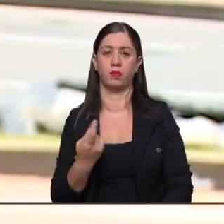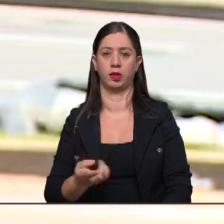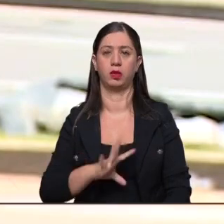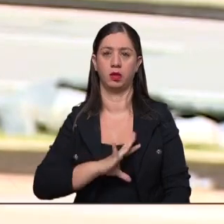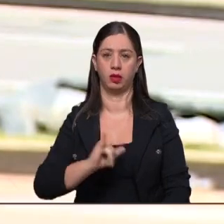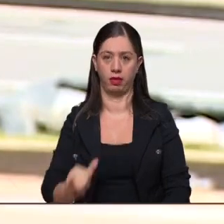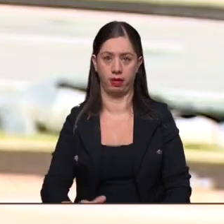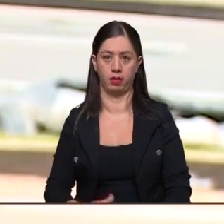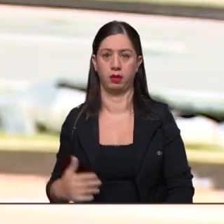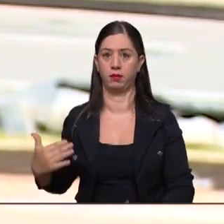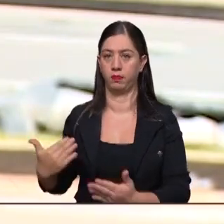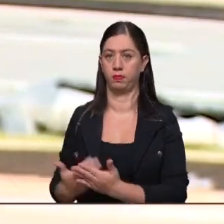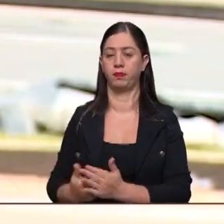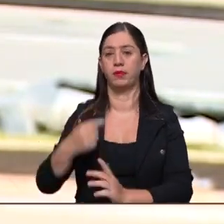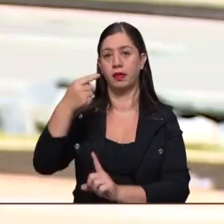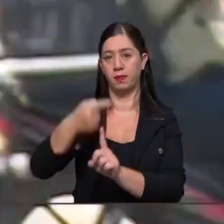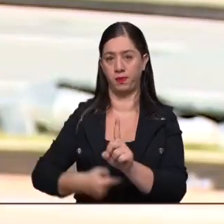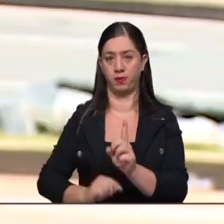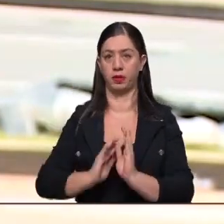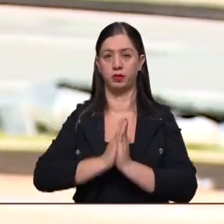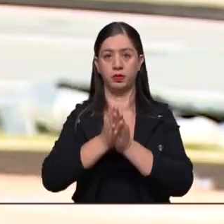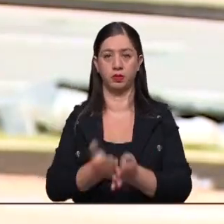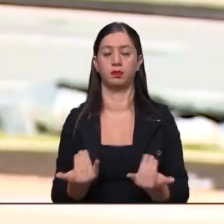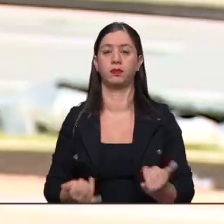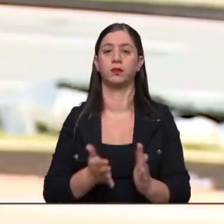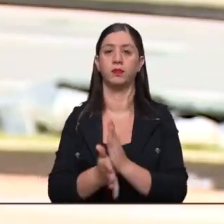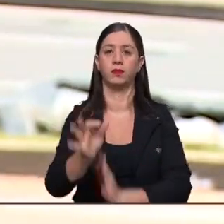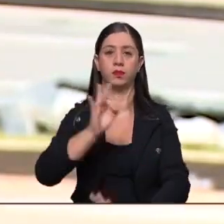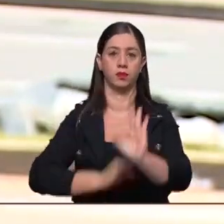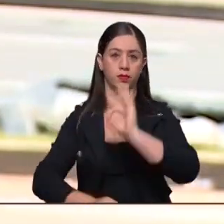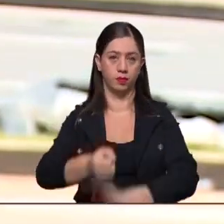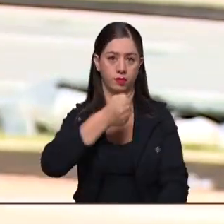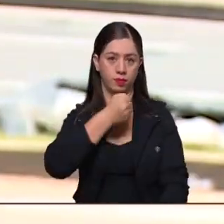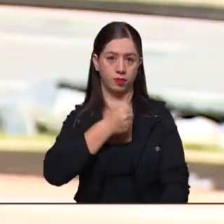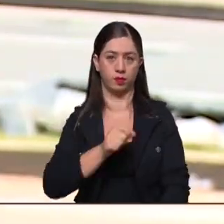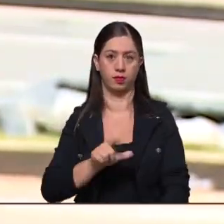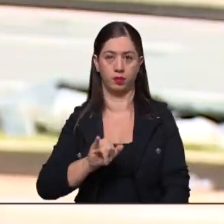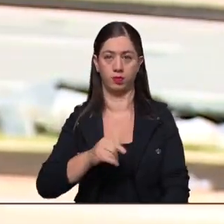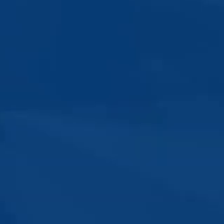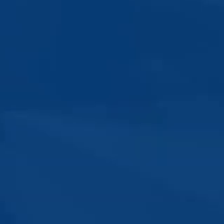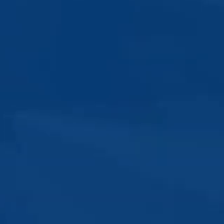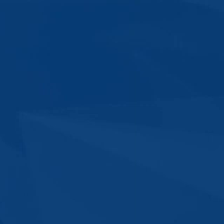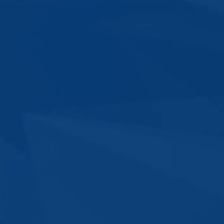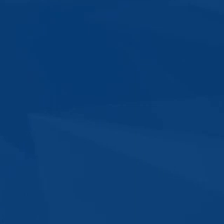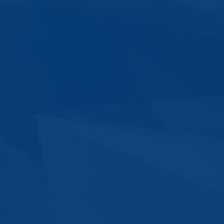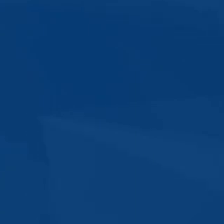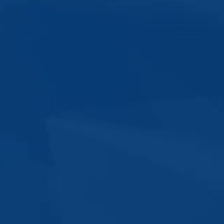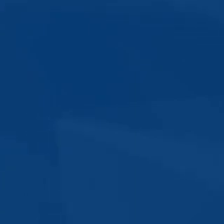durante lo corrido del mes de diciembre. Información para Telepacífico Noticias, Lizeth Romero.